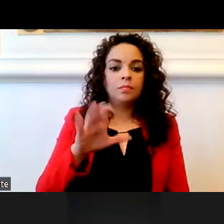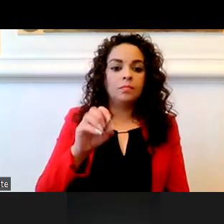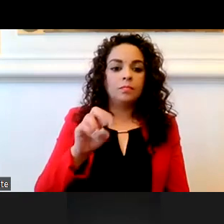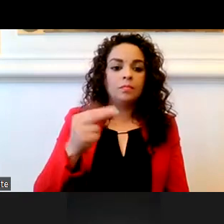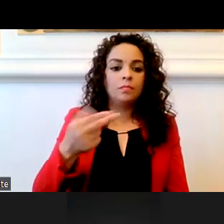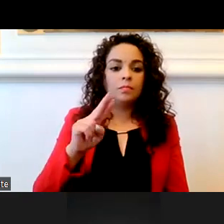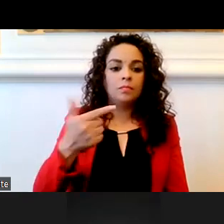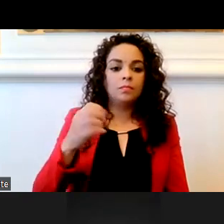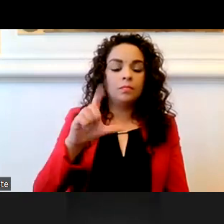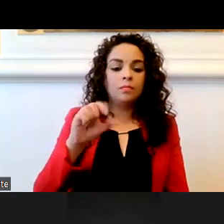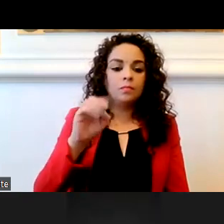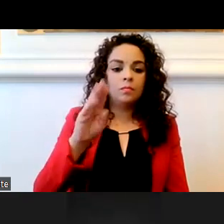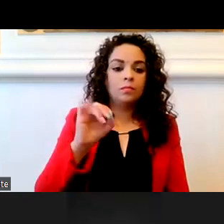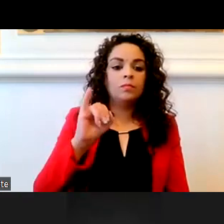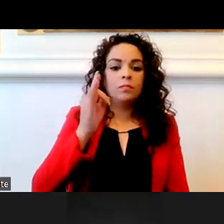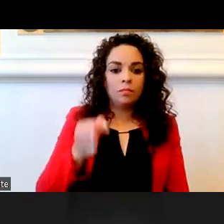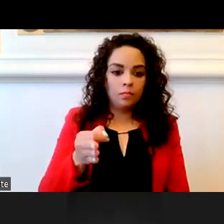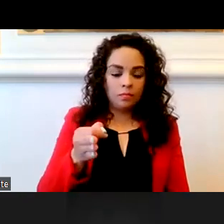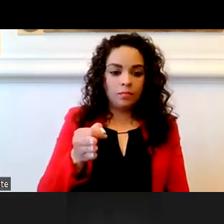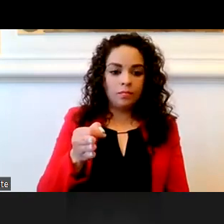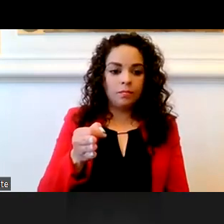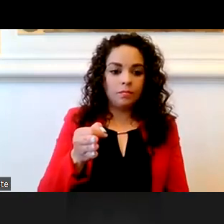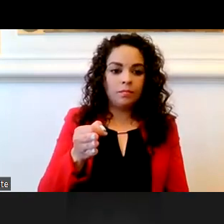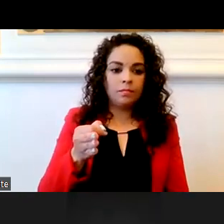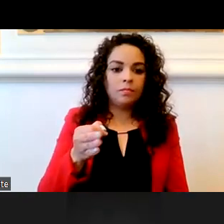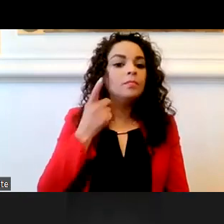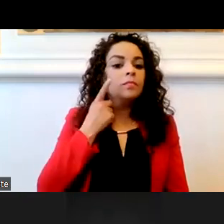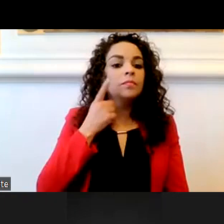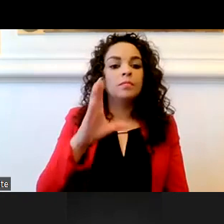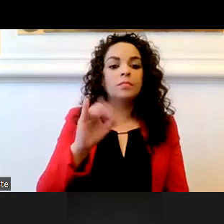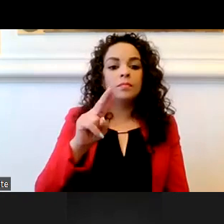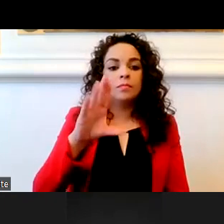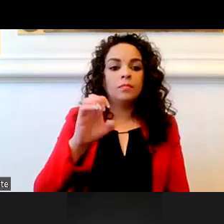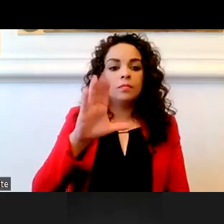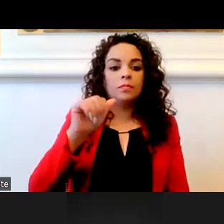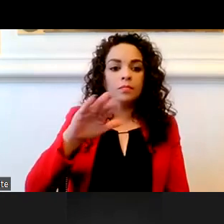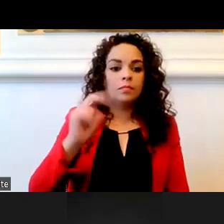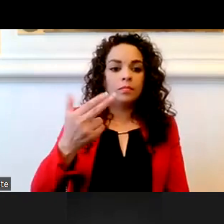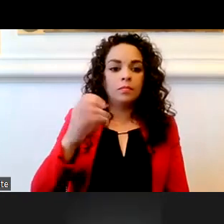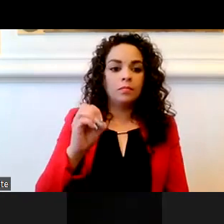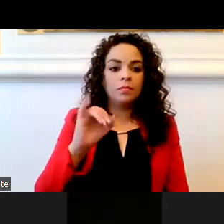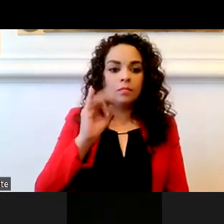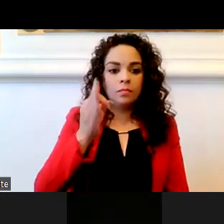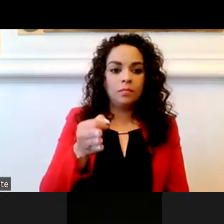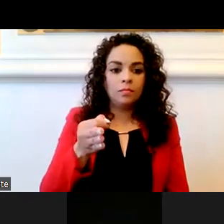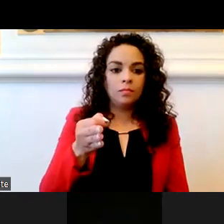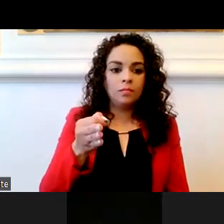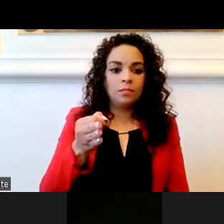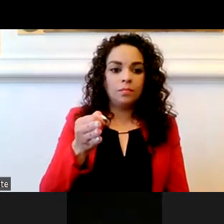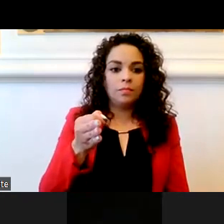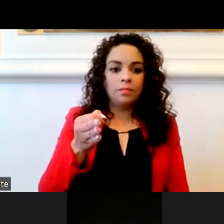Víctor Hugo Lobo, a favor. Gracias, diputado. Diputada Circe Camacho Bastida. Circe Camacho, a favor. Gracias,